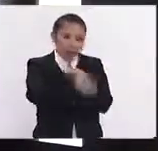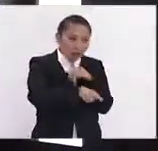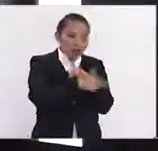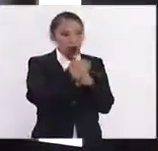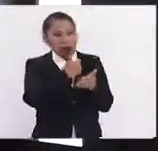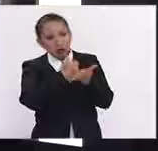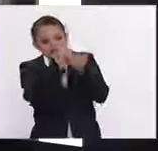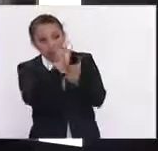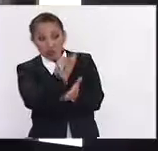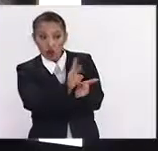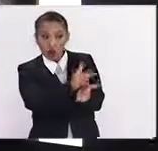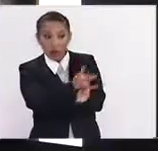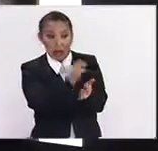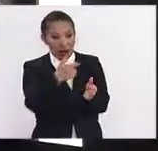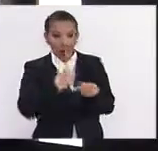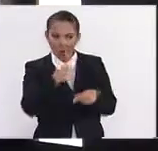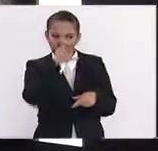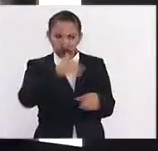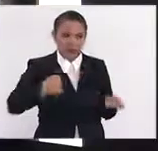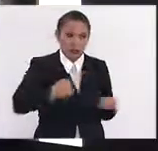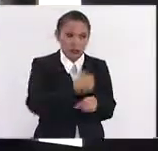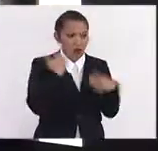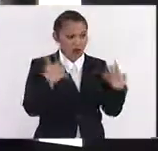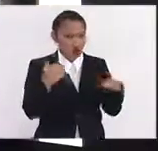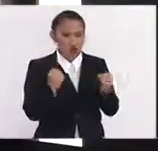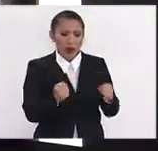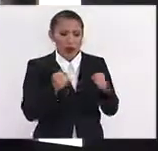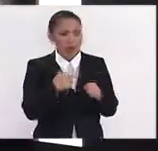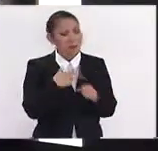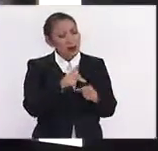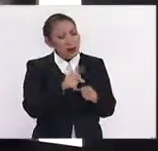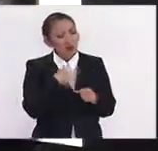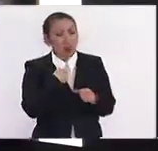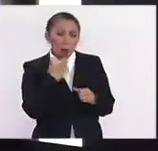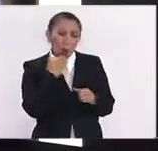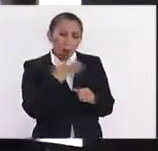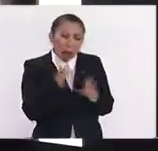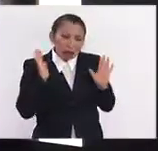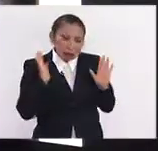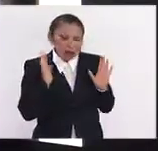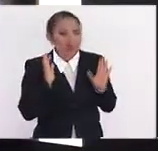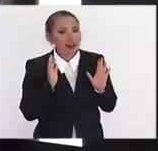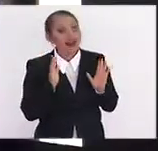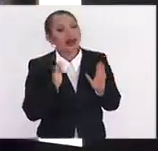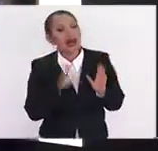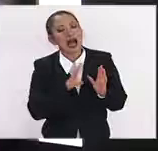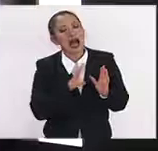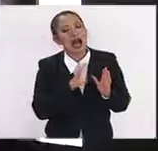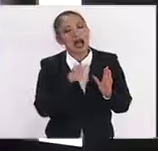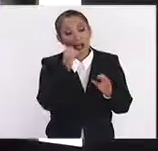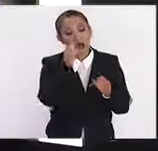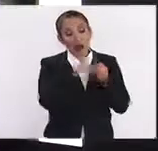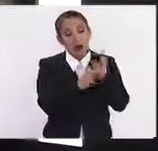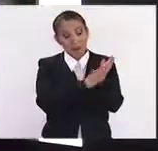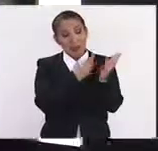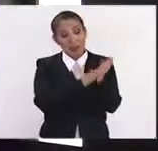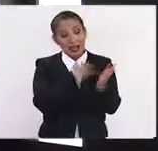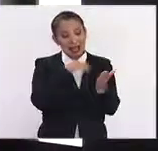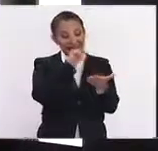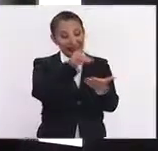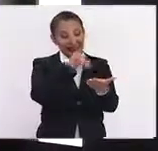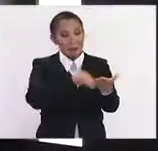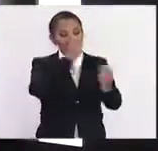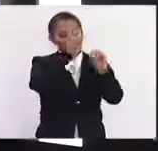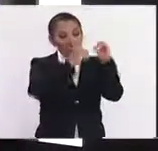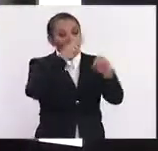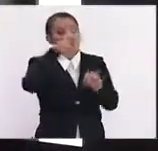gente bastante agresiva ahí, pero en general a mí me ha ido bien. Inclusive hay páginas mías, hay páginas de mi